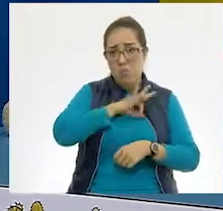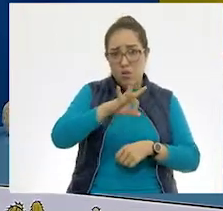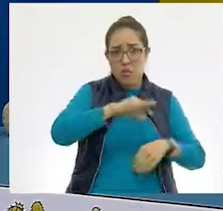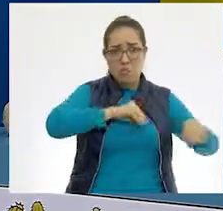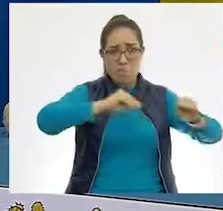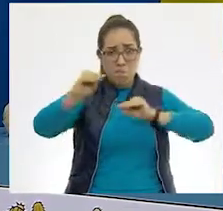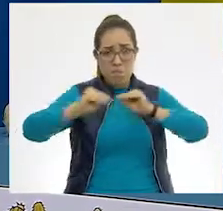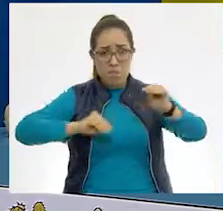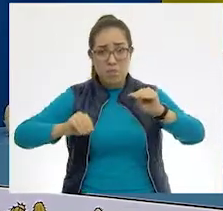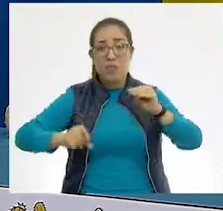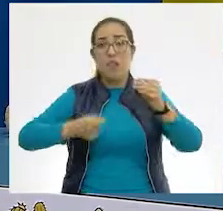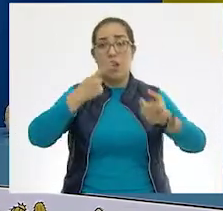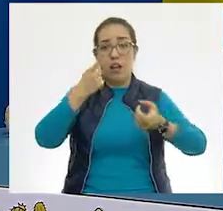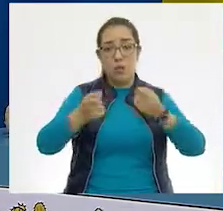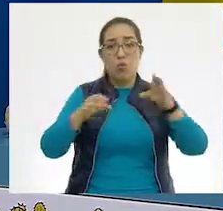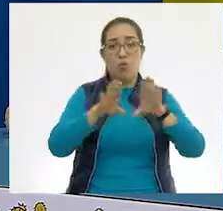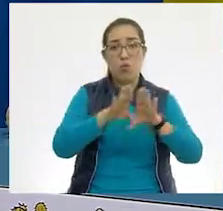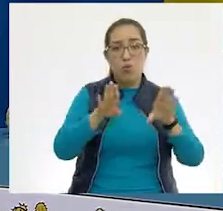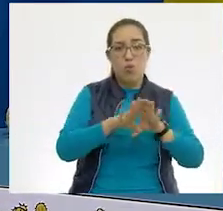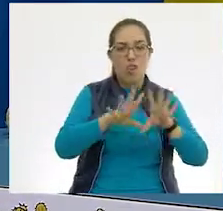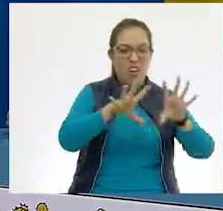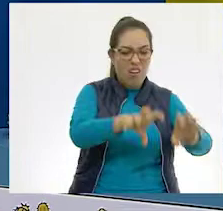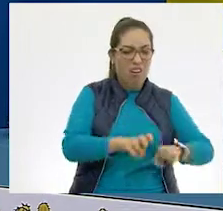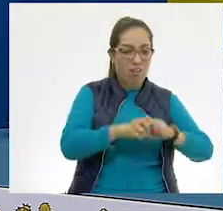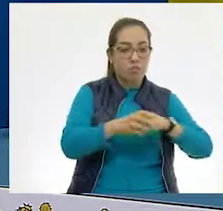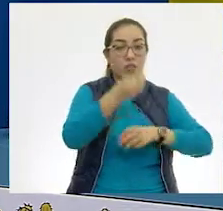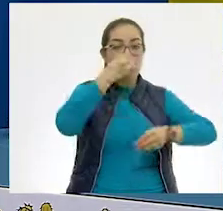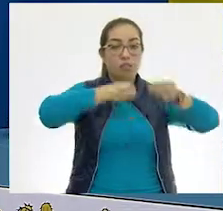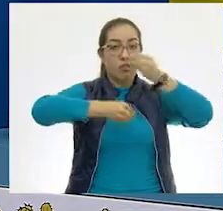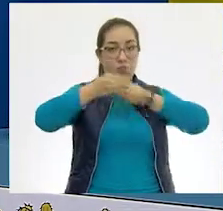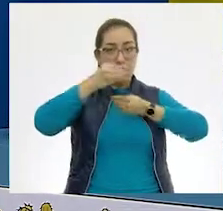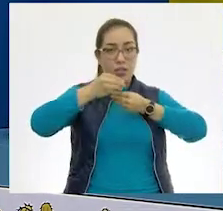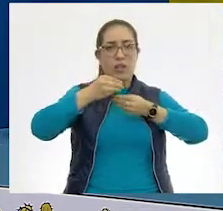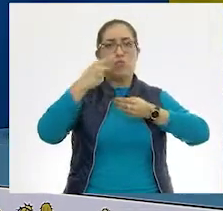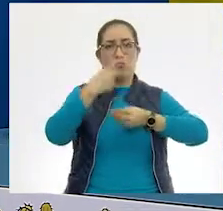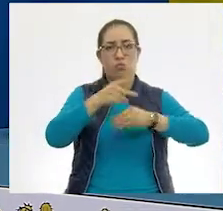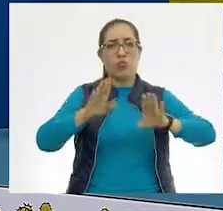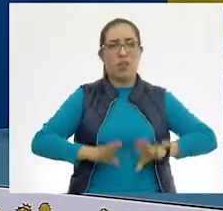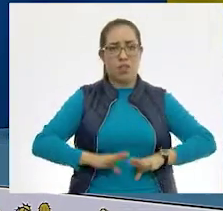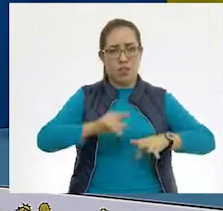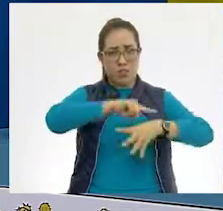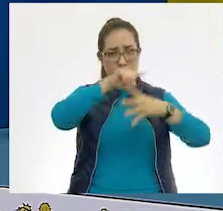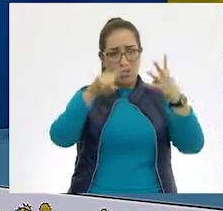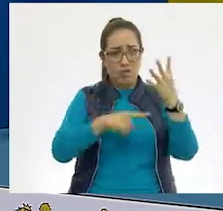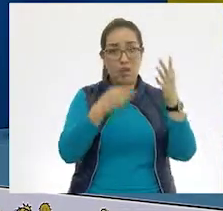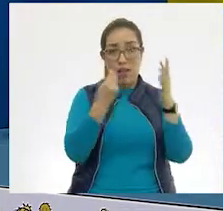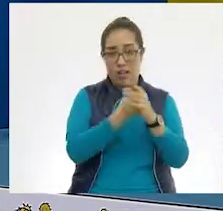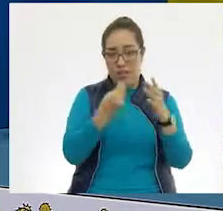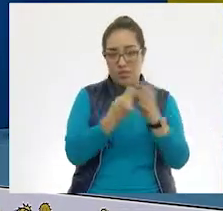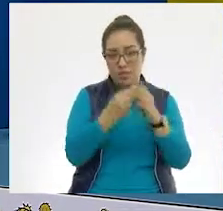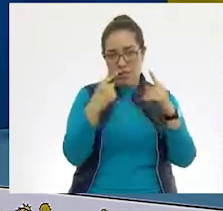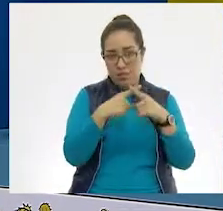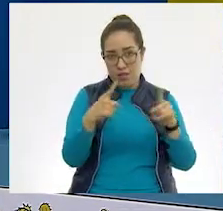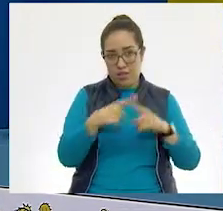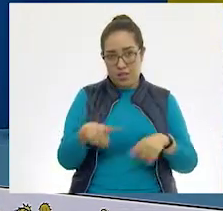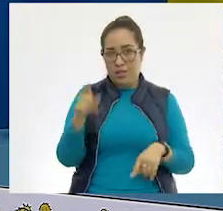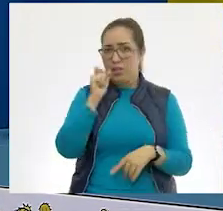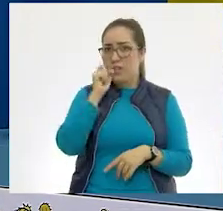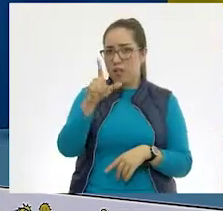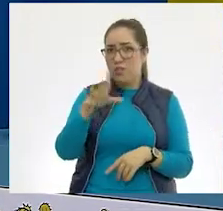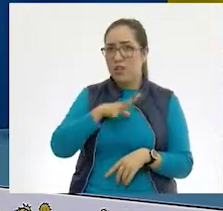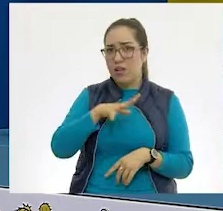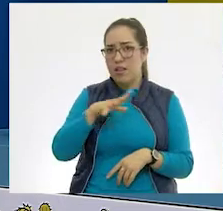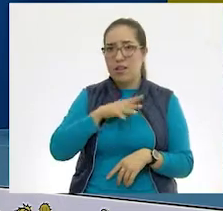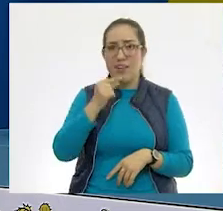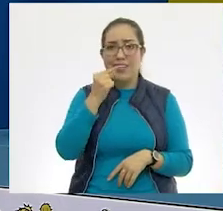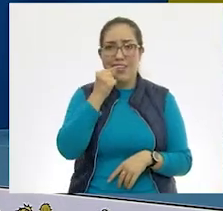alimentan de otros seres vivos y que se pueden clasificar de diferentes formas. También identificamos a los